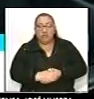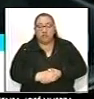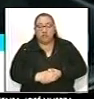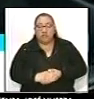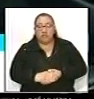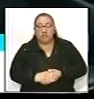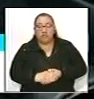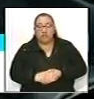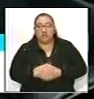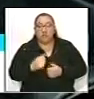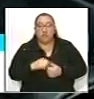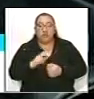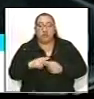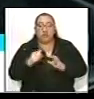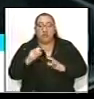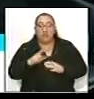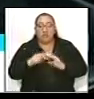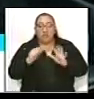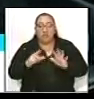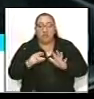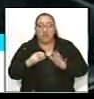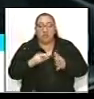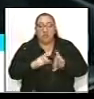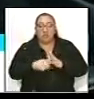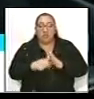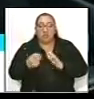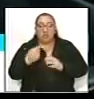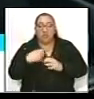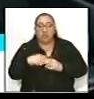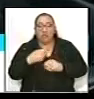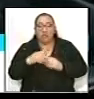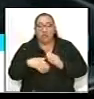en el 2016-2017 viene